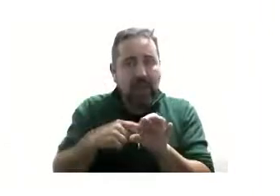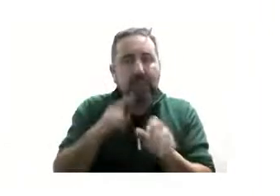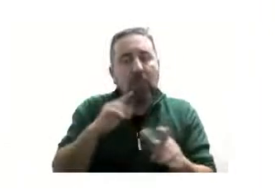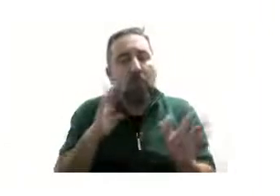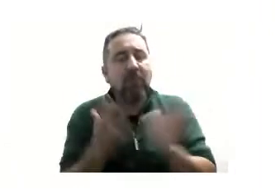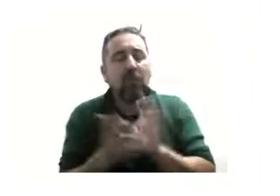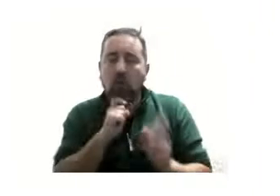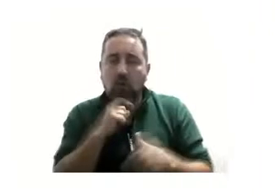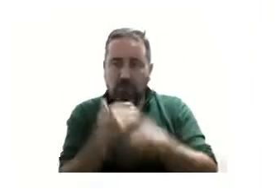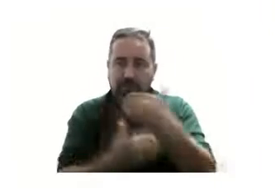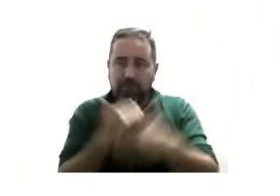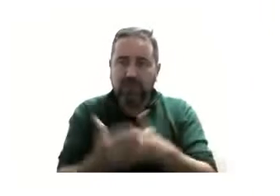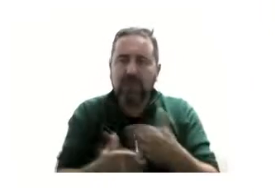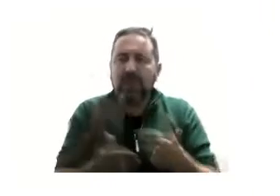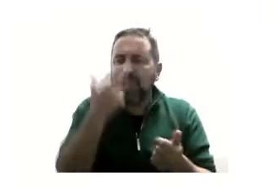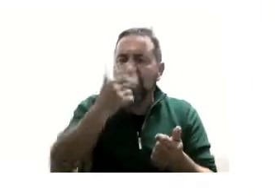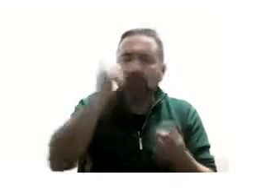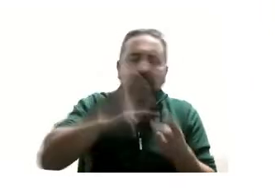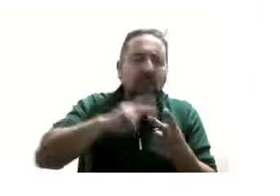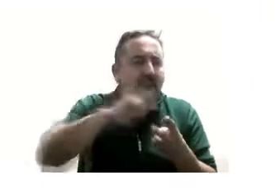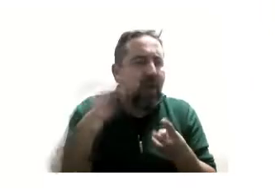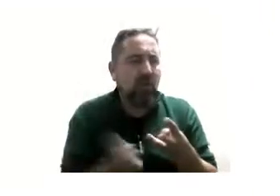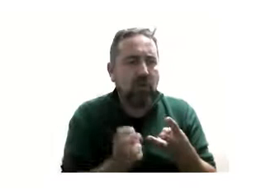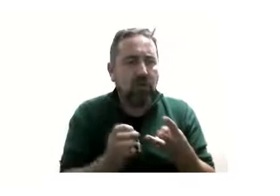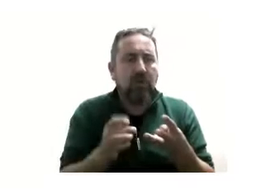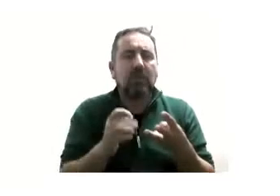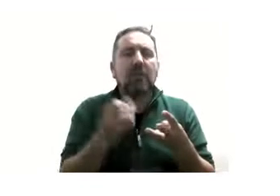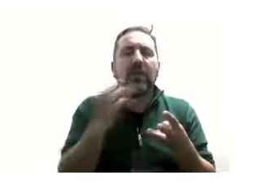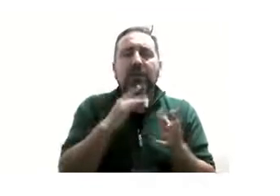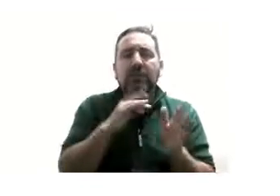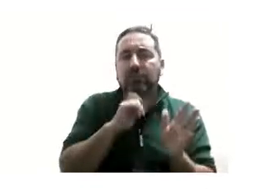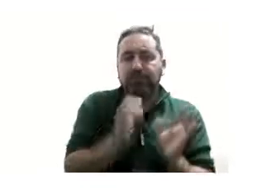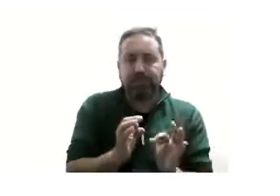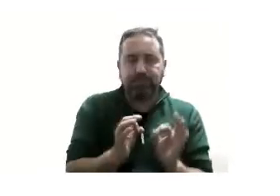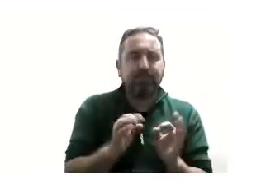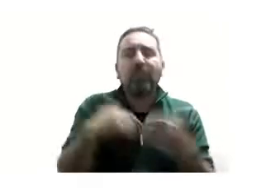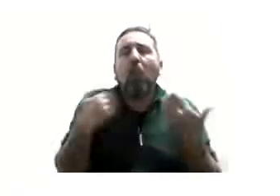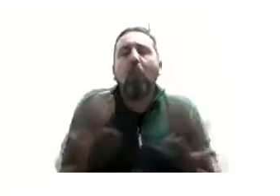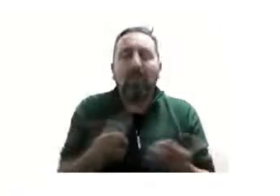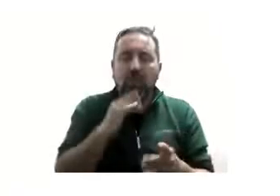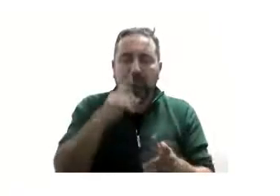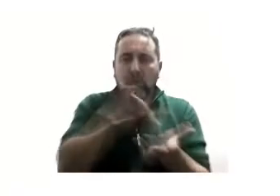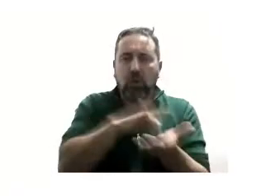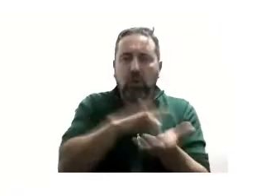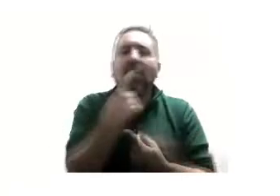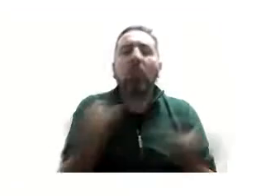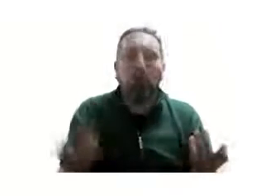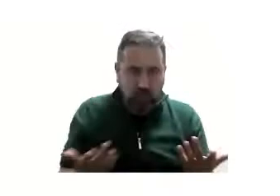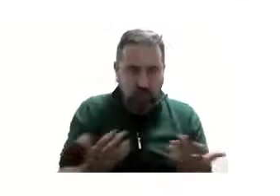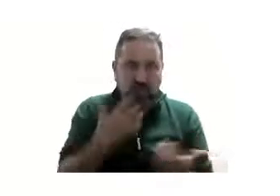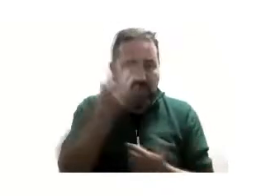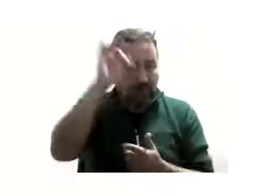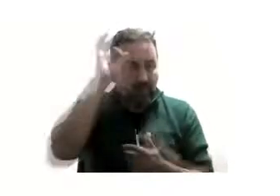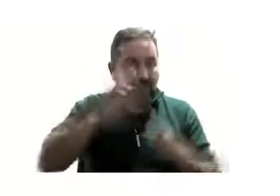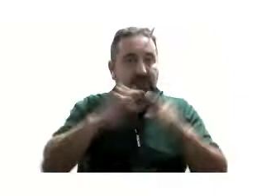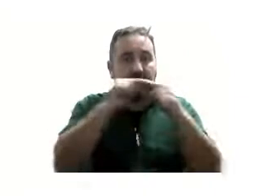interesa es la variación en los últimos años de las indicaciones. Entonces, ¿cuándo está indicado un implante coclear? Pues aquí tenemos